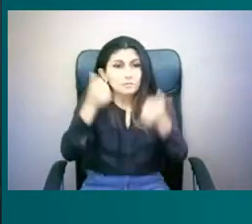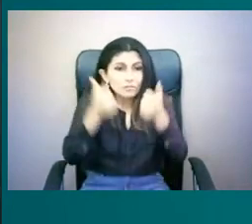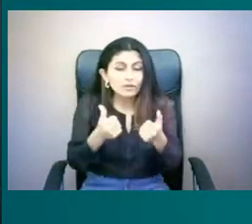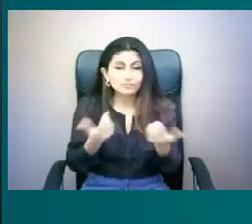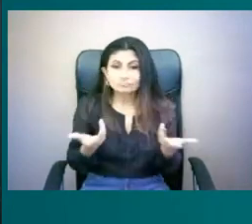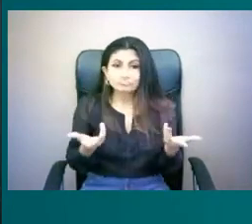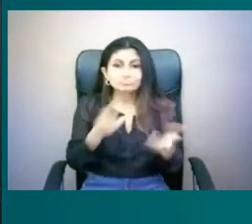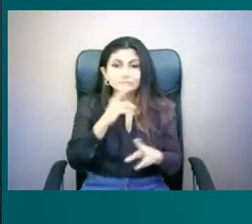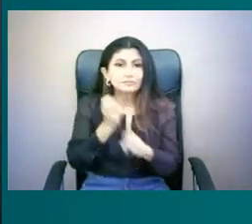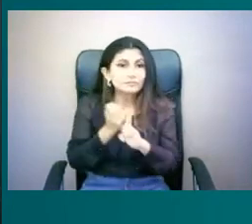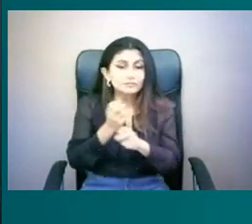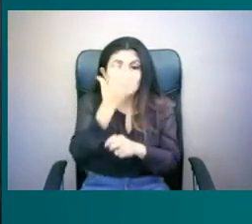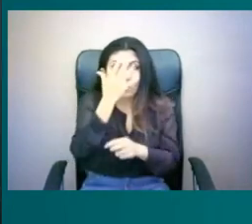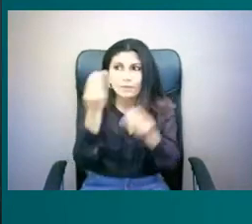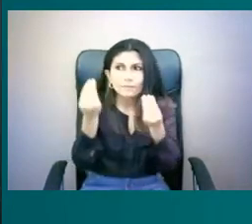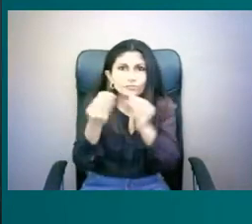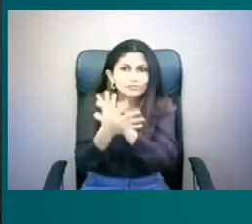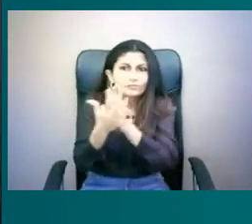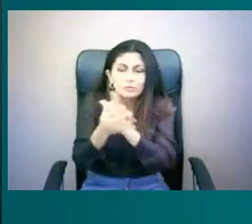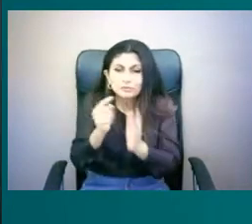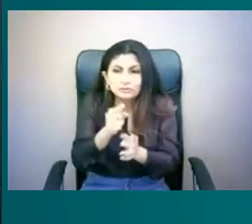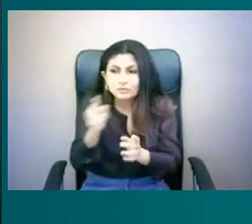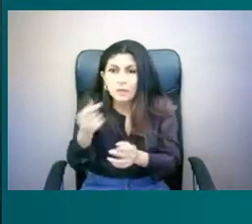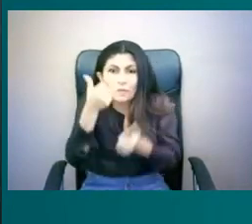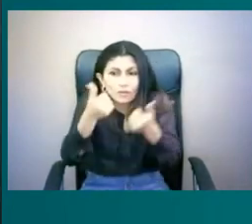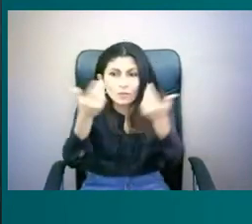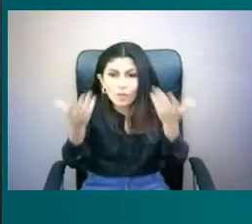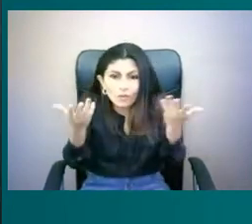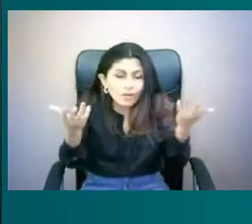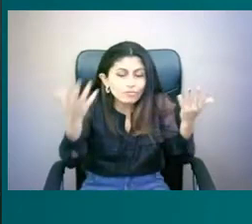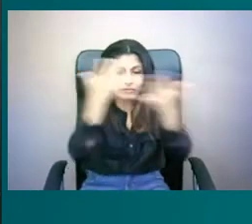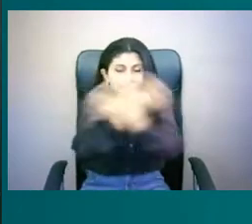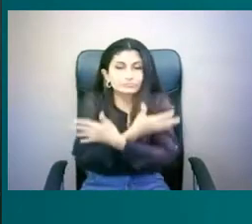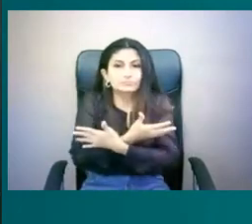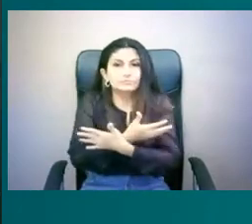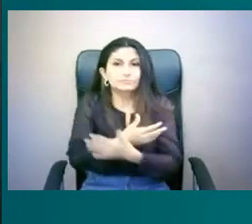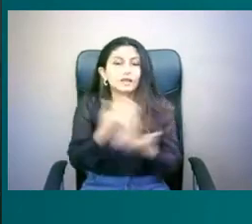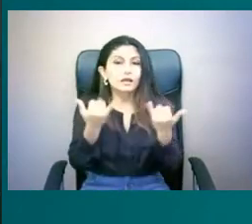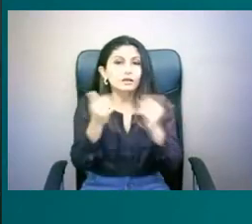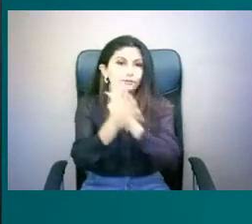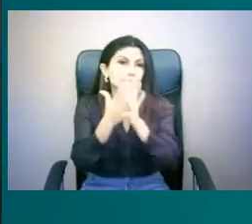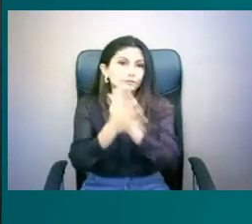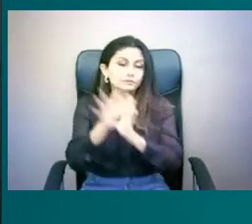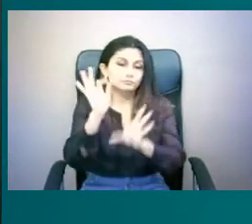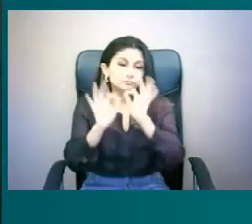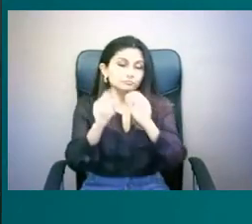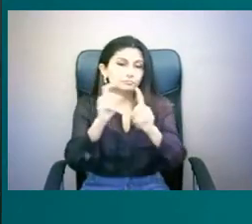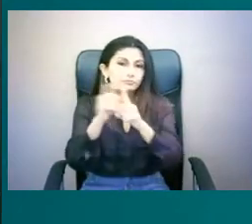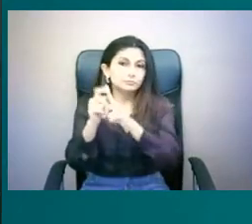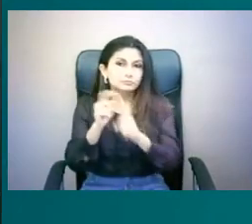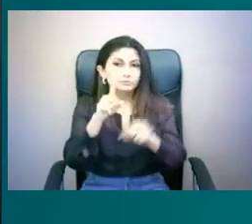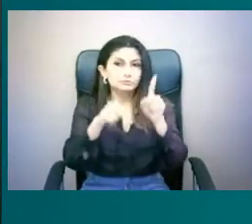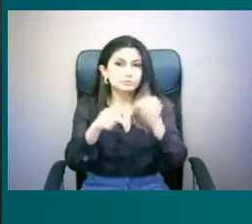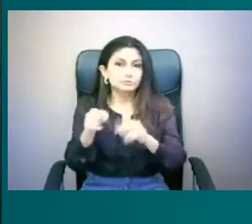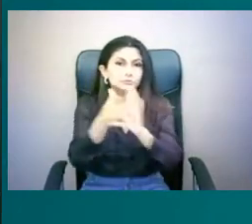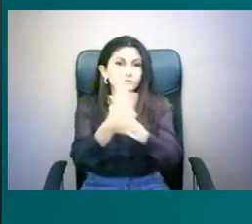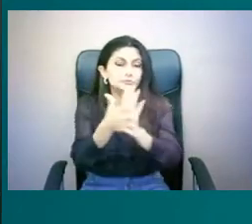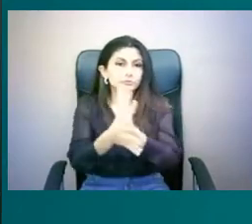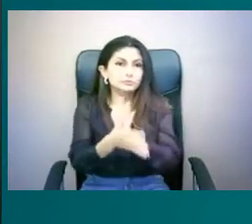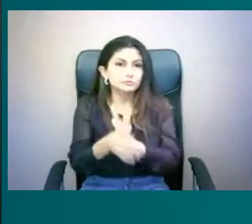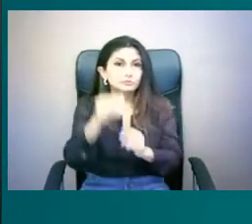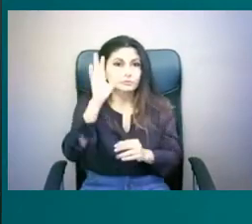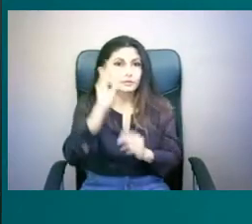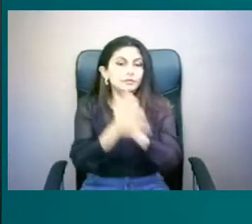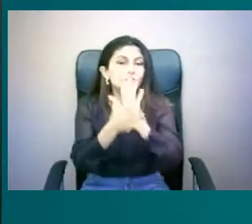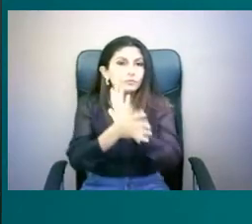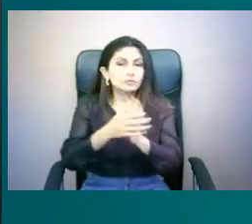decisiones o decisiones oportunas. ¿Listo? Entonces, bueno, aquí simplemente les traigo como unos datos importantes acerca, digamos, de esta cantidad de información